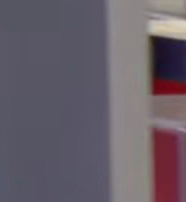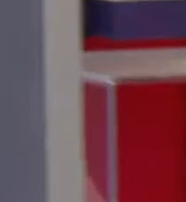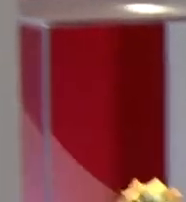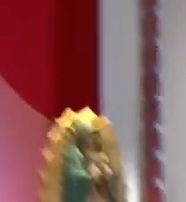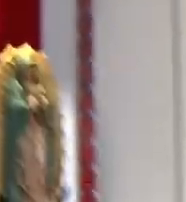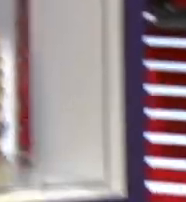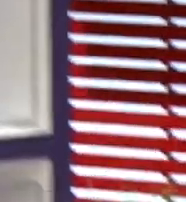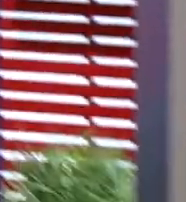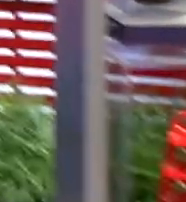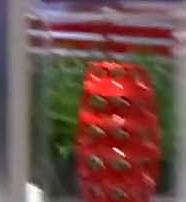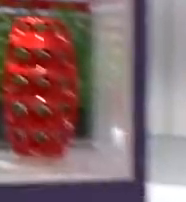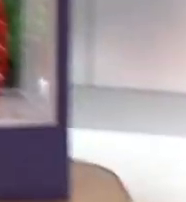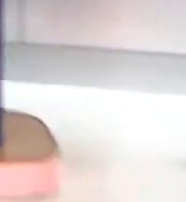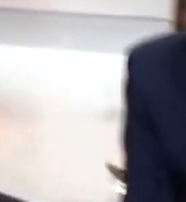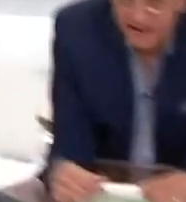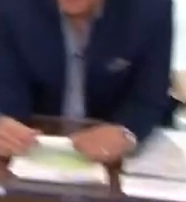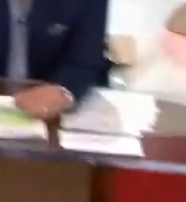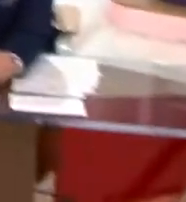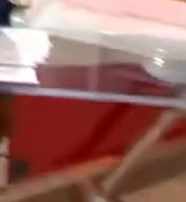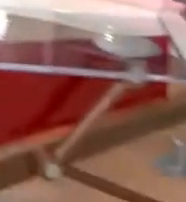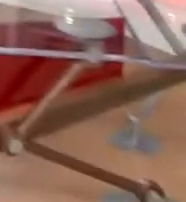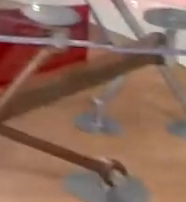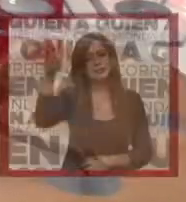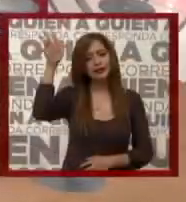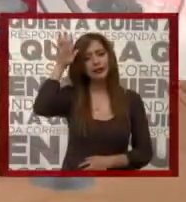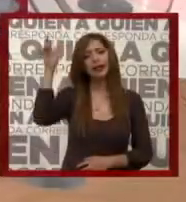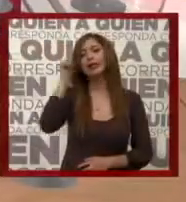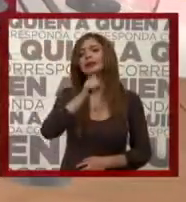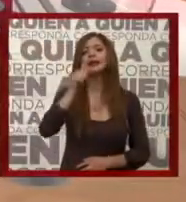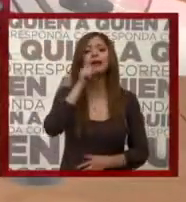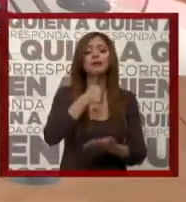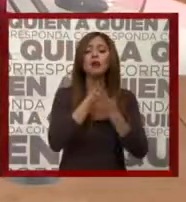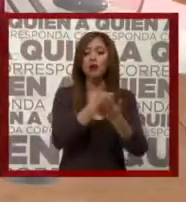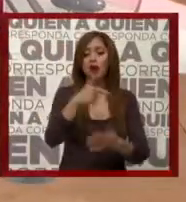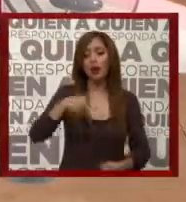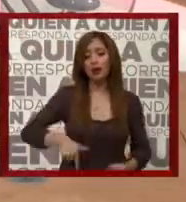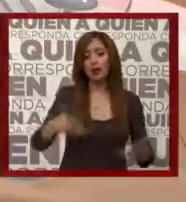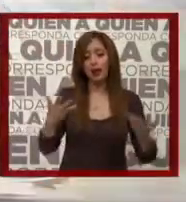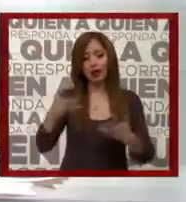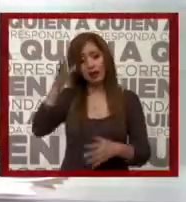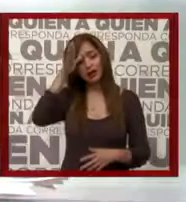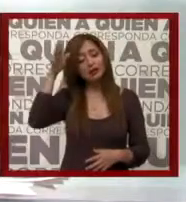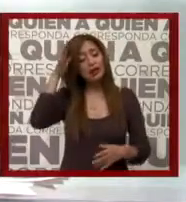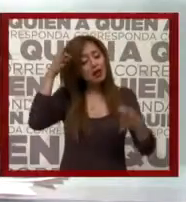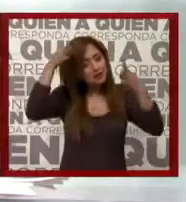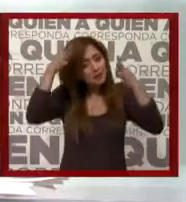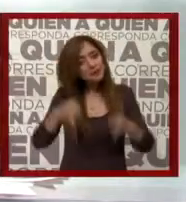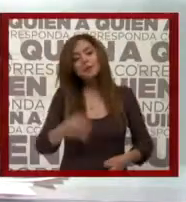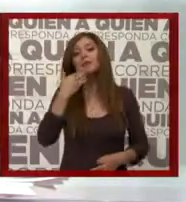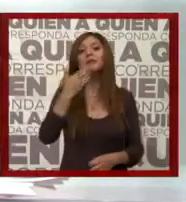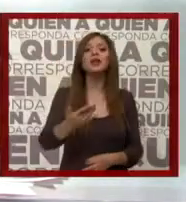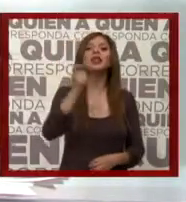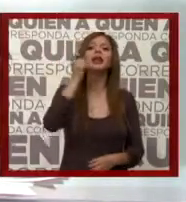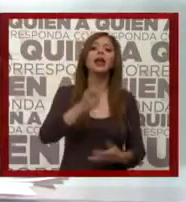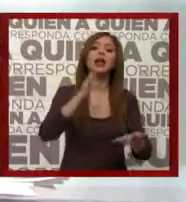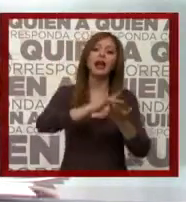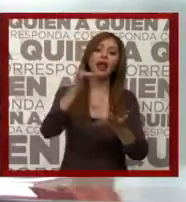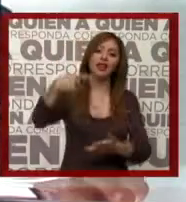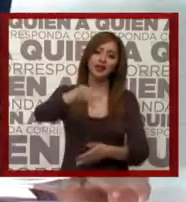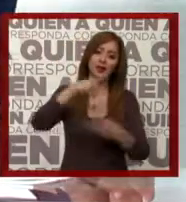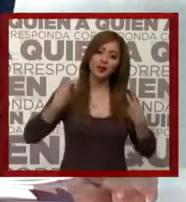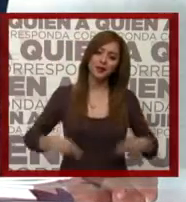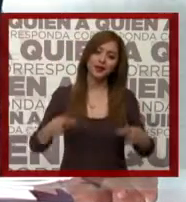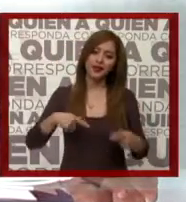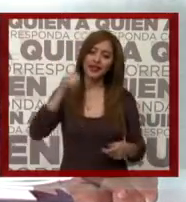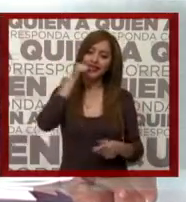En Azteca ayudamos y lo que está hecho en Azteca está bien hecho. Y está bien hecho gracias a usted que participa directo con